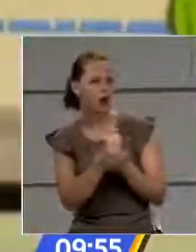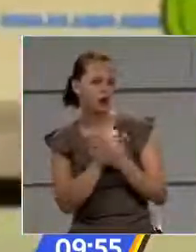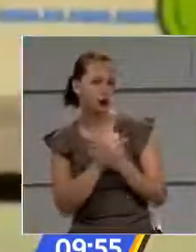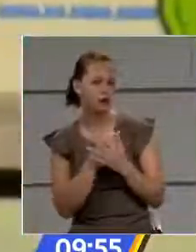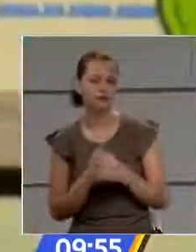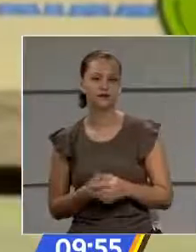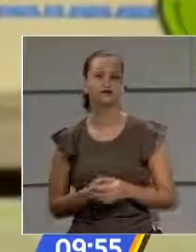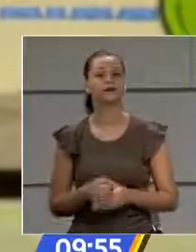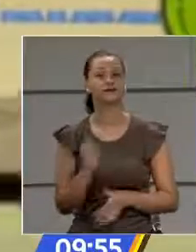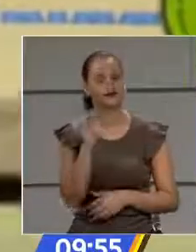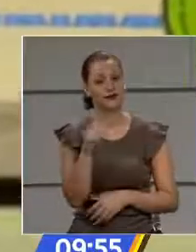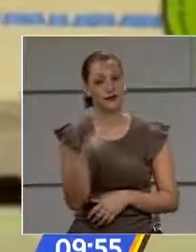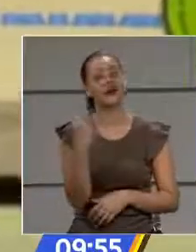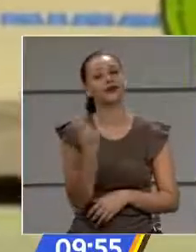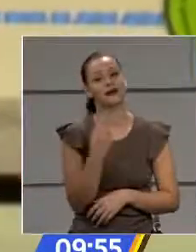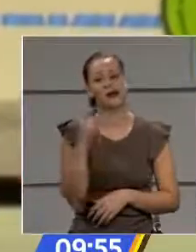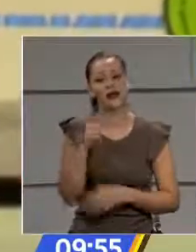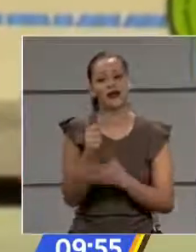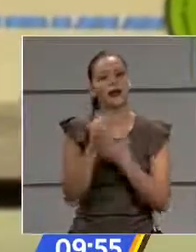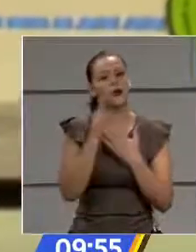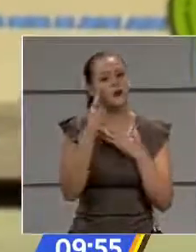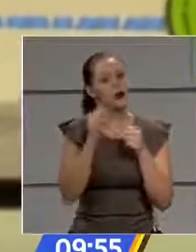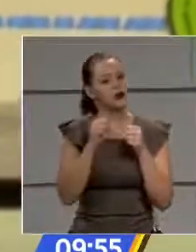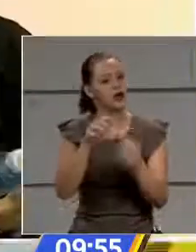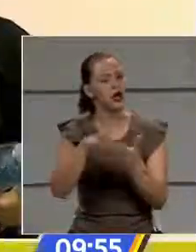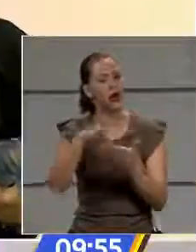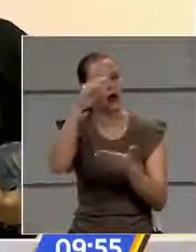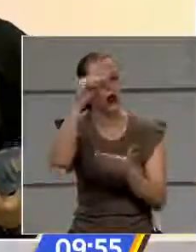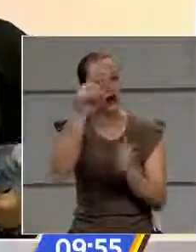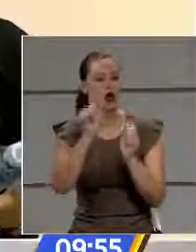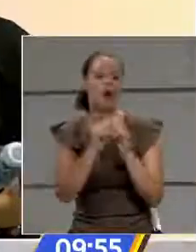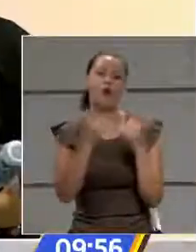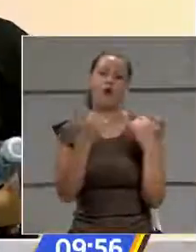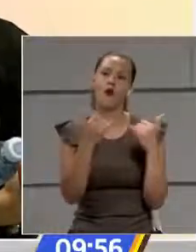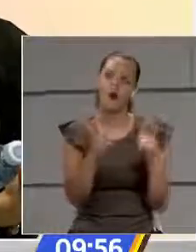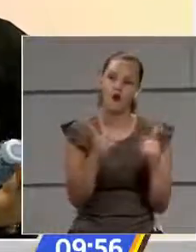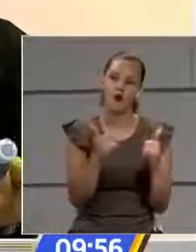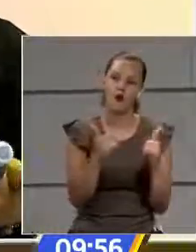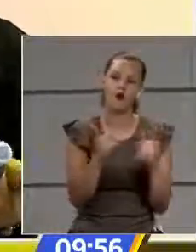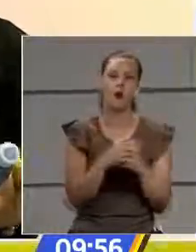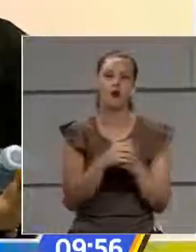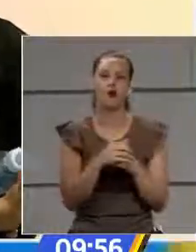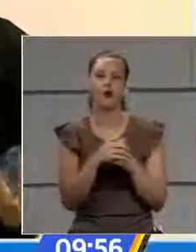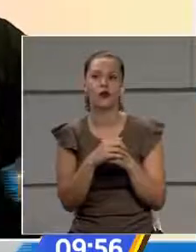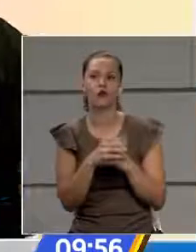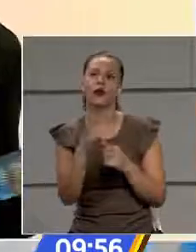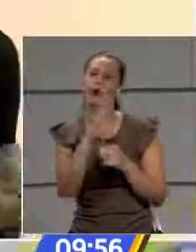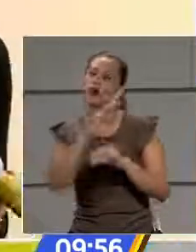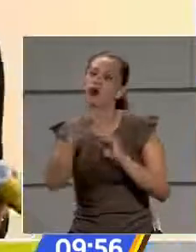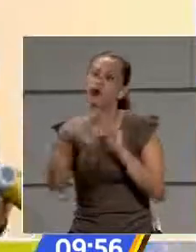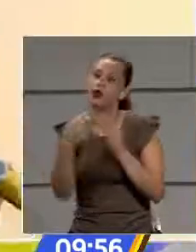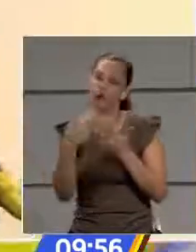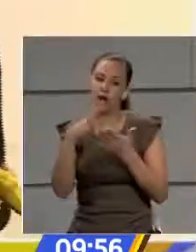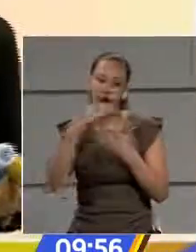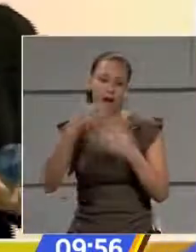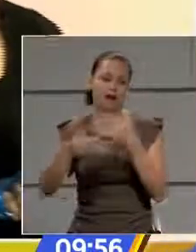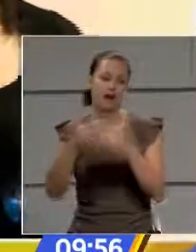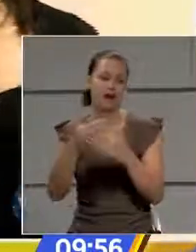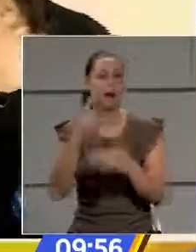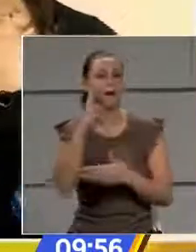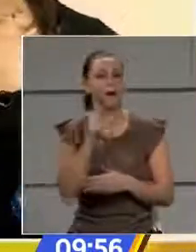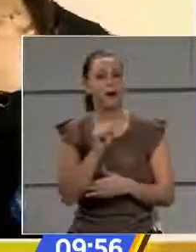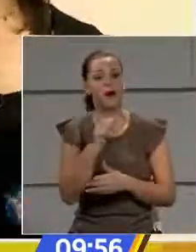ayuda? Siempre necesitamos ayuda para seguir aprendiendo con los juegos, pues, ¿verdad? Y en todo lo que estamos aprendiendo. Para mi